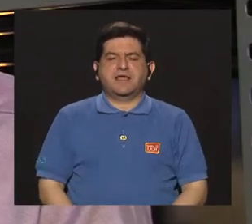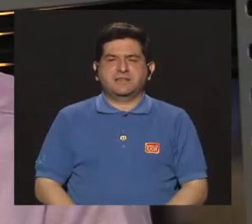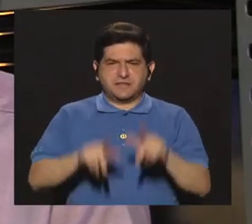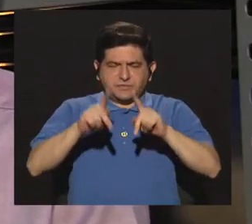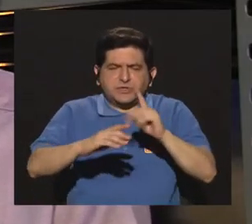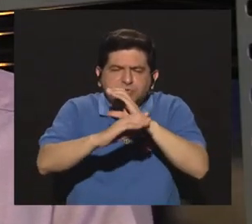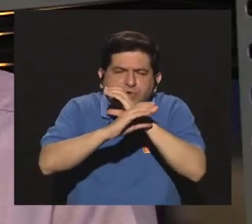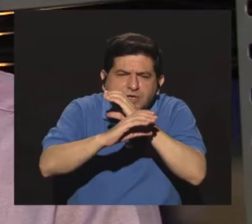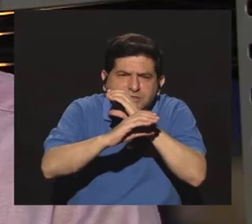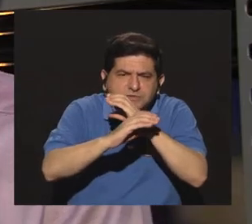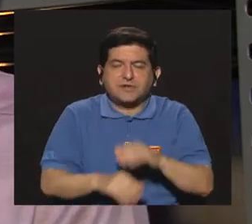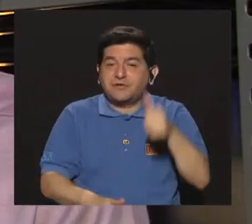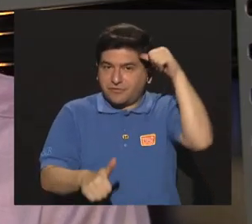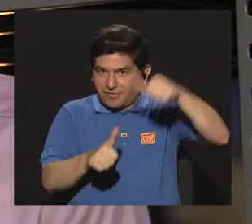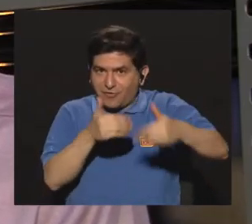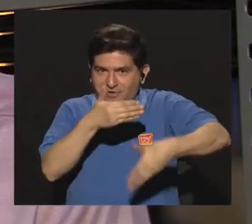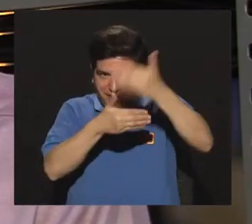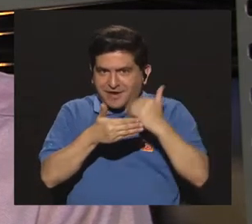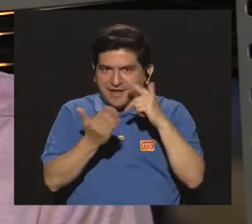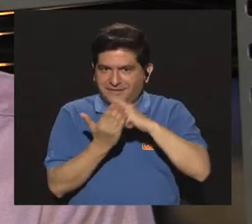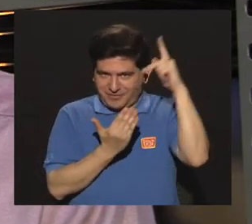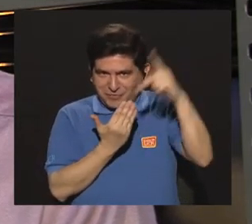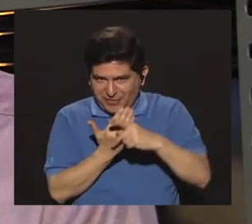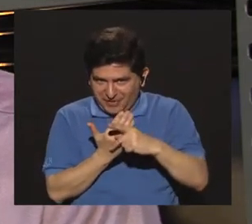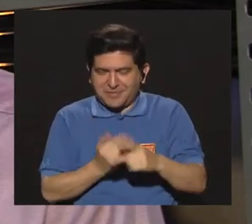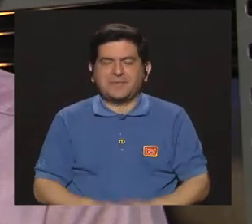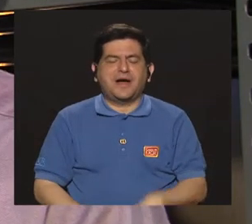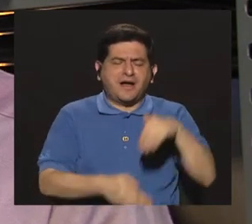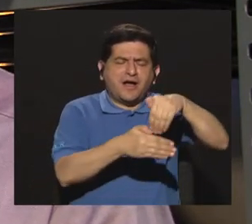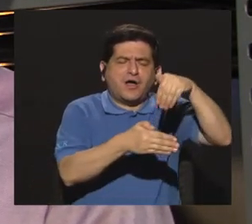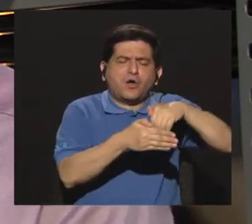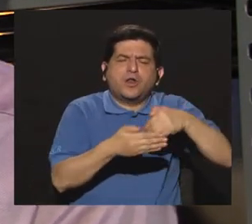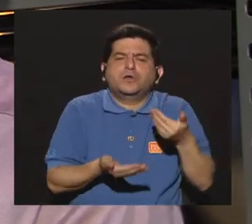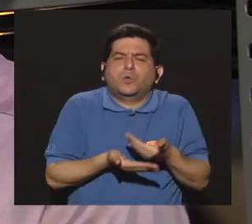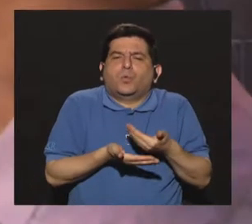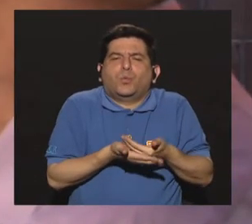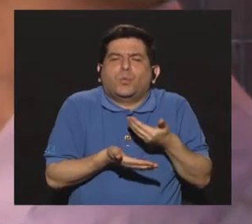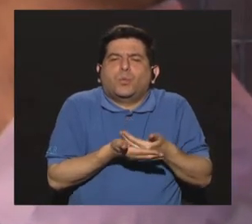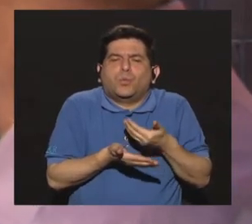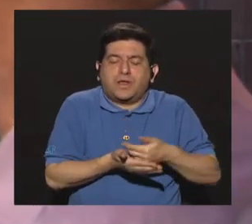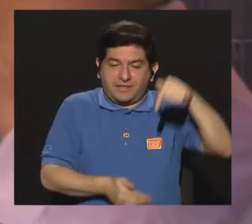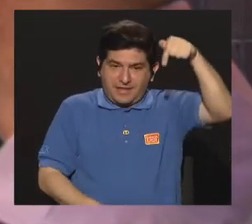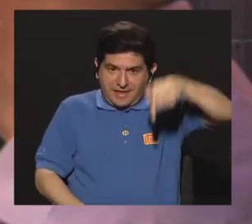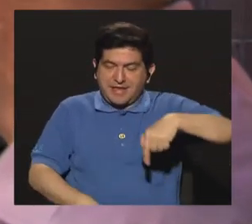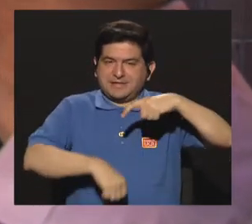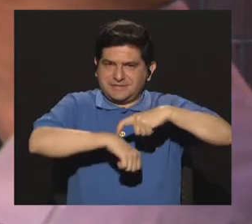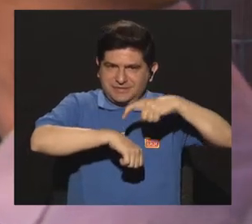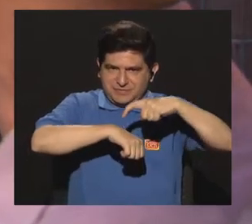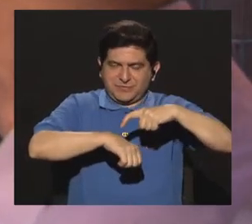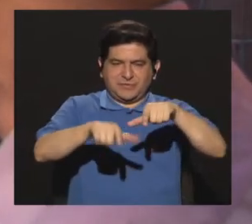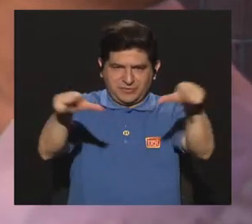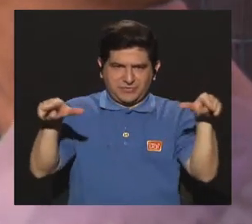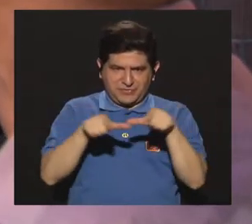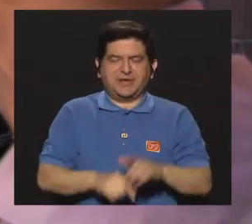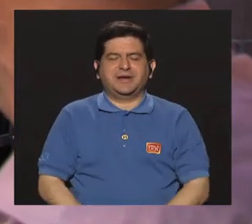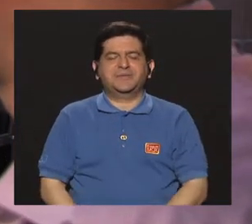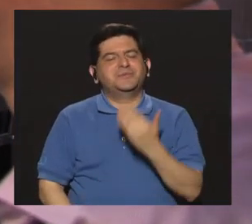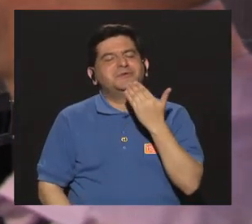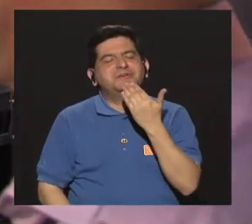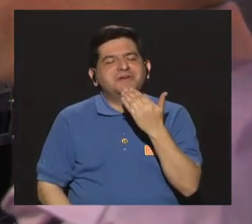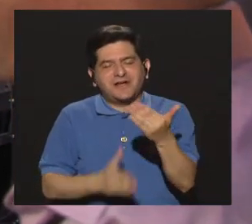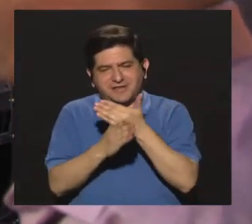ya habíamos hablado de estos términos en el programa anterior de la colección húmeda donde nos encontramos en este momento muchas